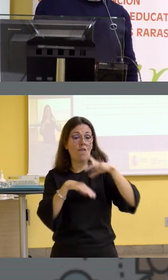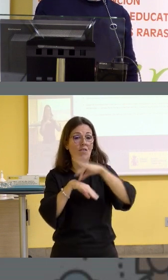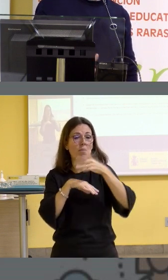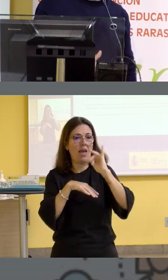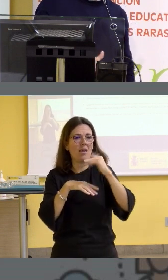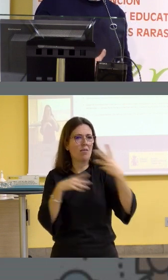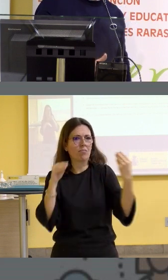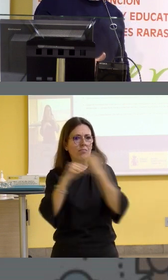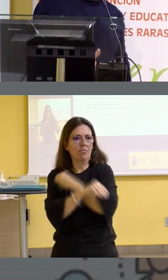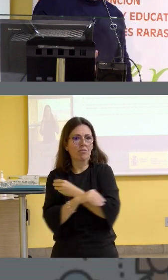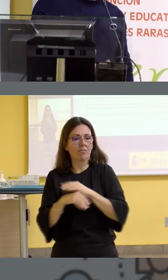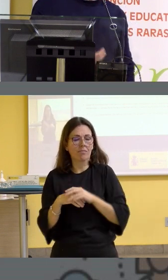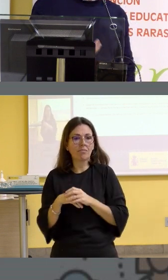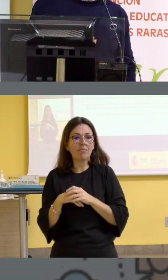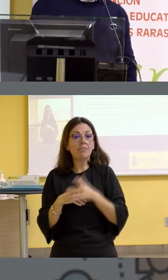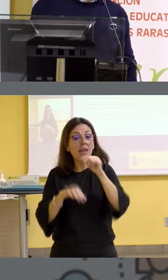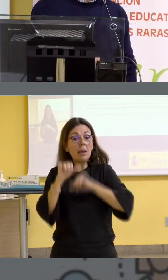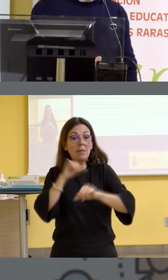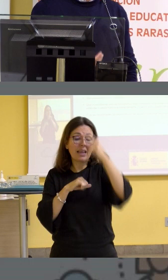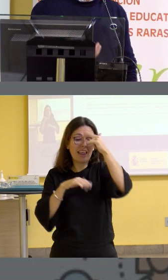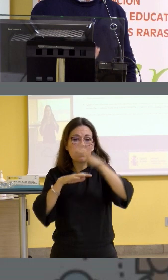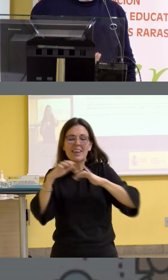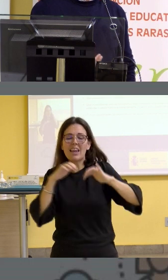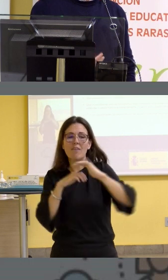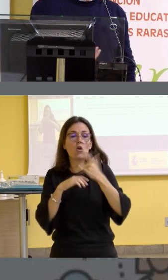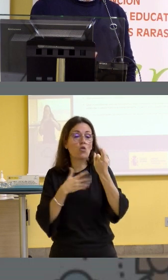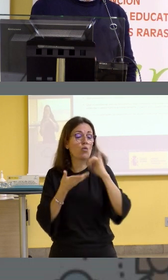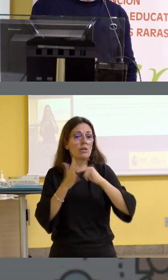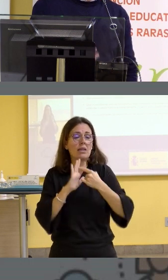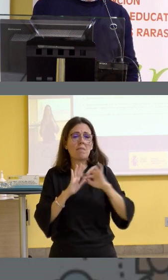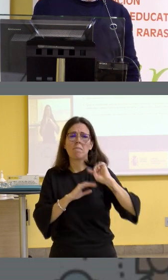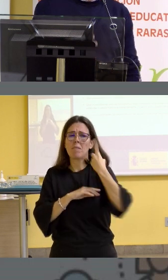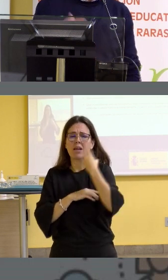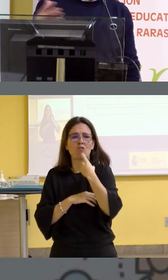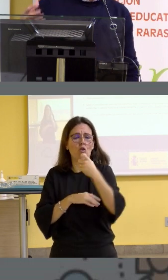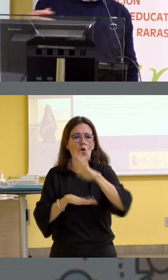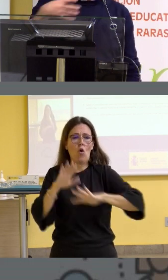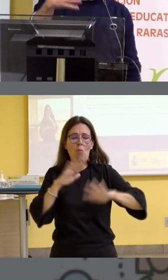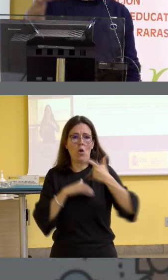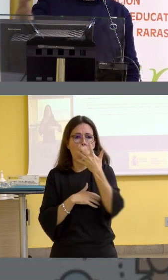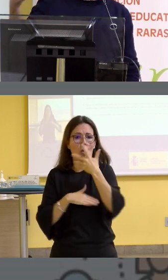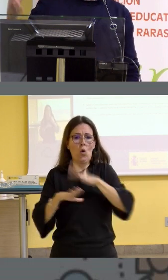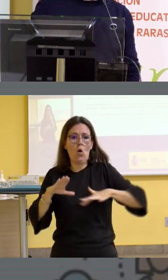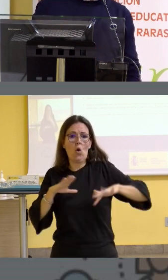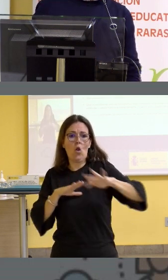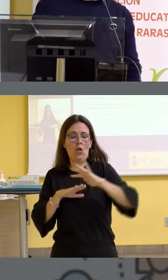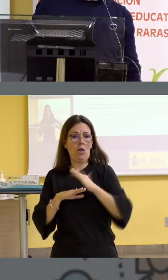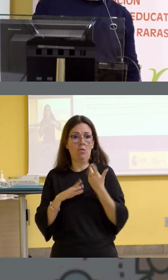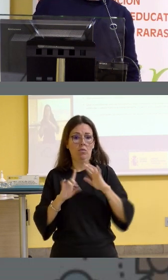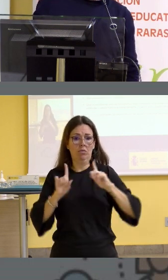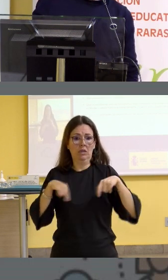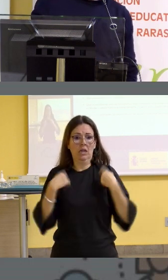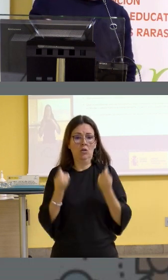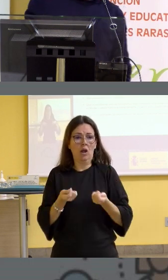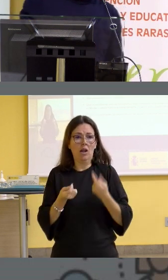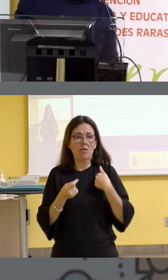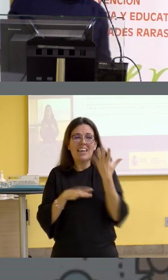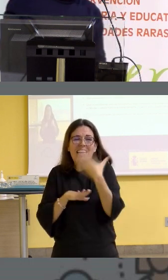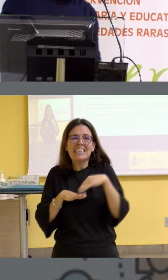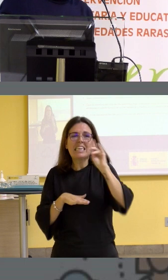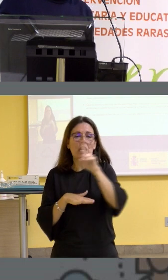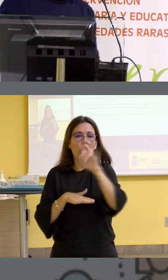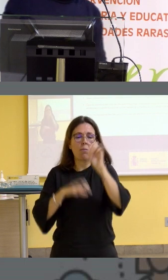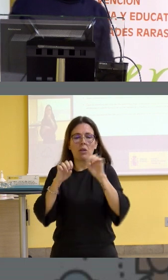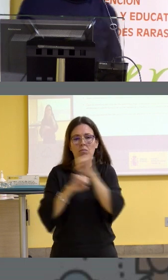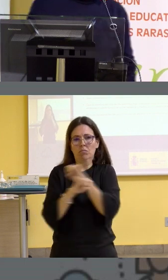Tenemos que partir del supuesto que el cerebro es uno de los sistemas más complejos que conocemos en el entorno natural y que no llegamos a entenderlo en